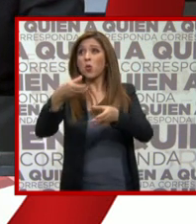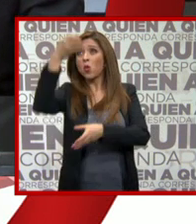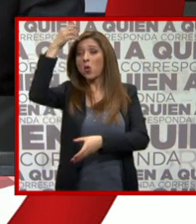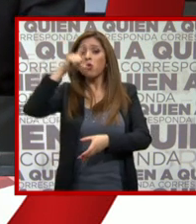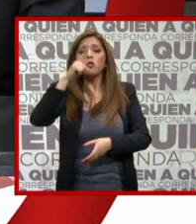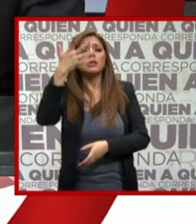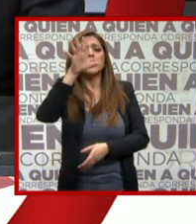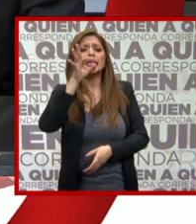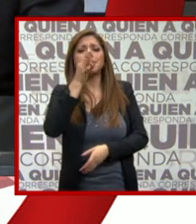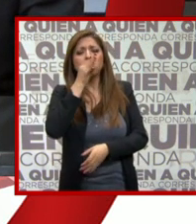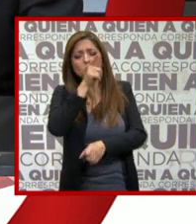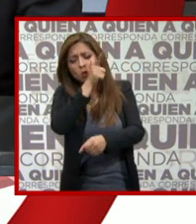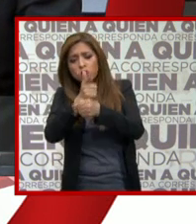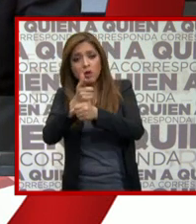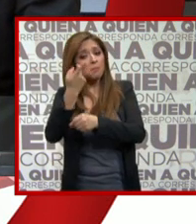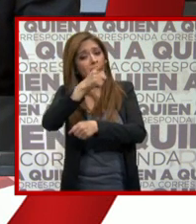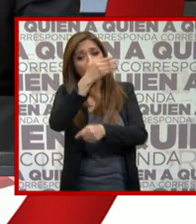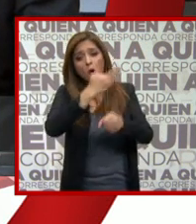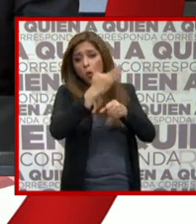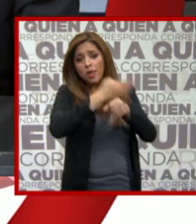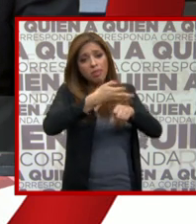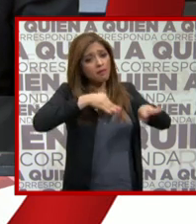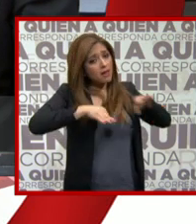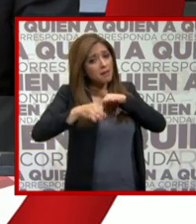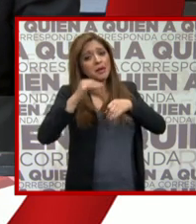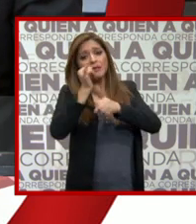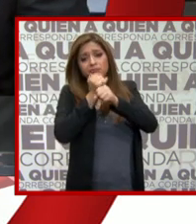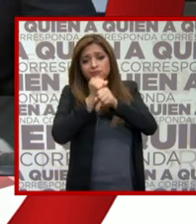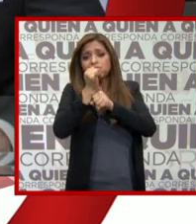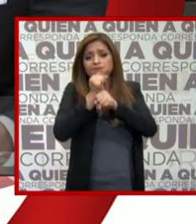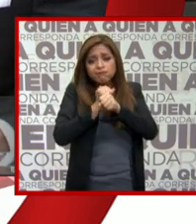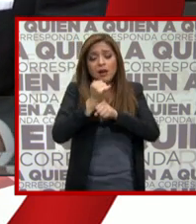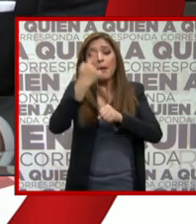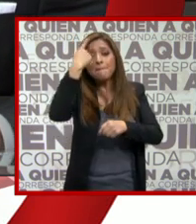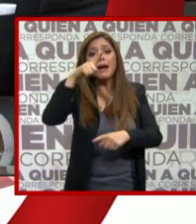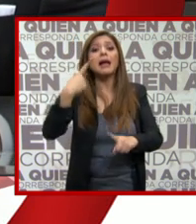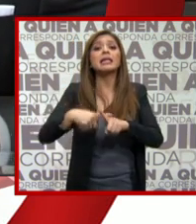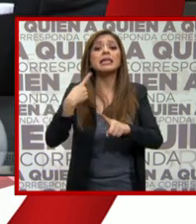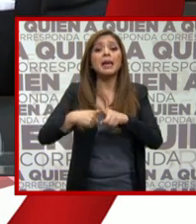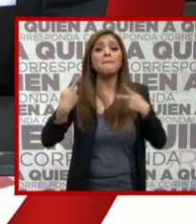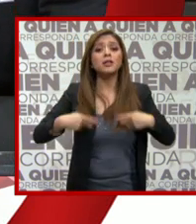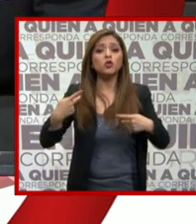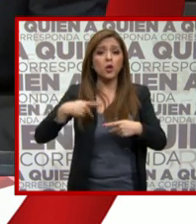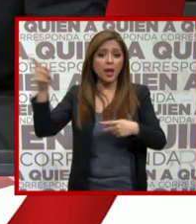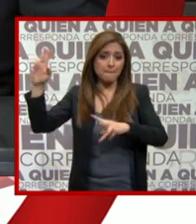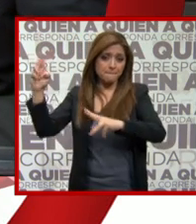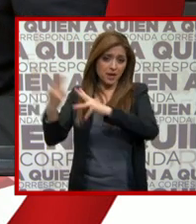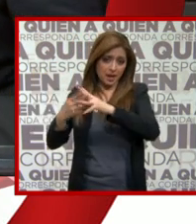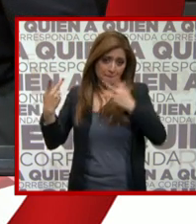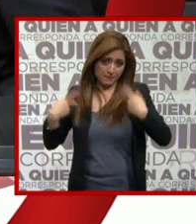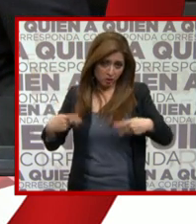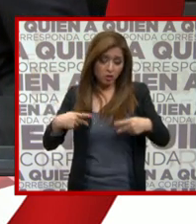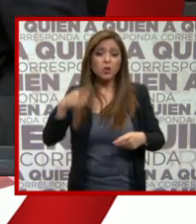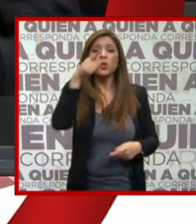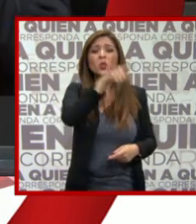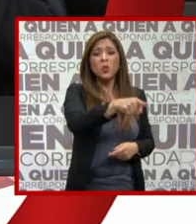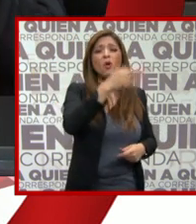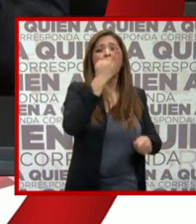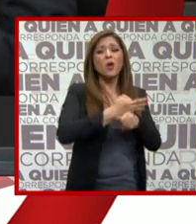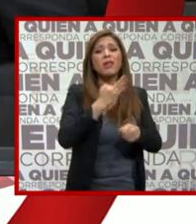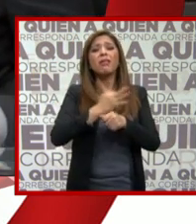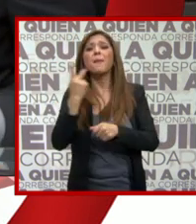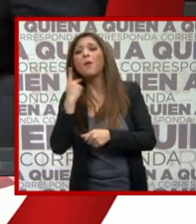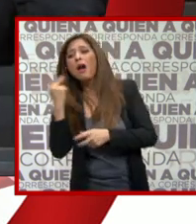la gente y siguen investigando y siguen haciendo y haciendo y haciendo para encontrarlos. Tenga paciencia, no se vaya por las politiquerías, porque esas